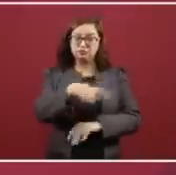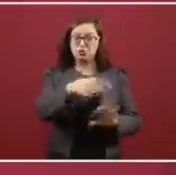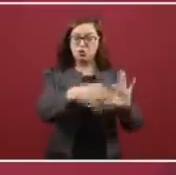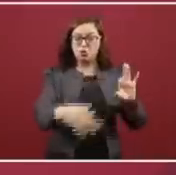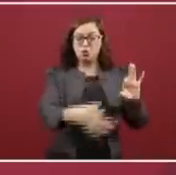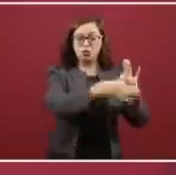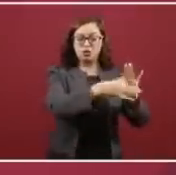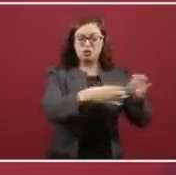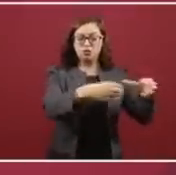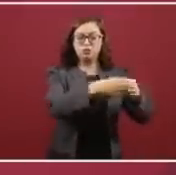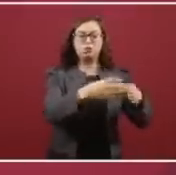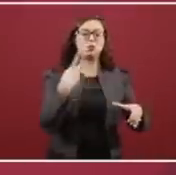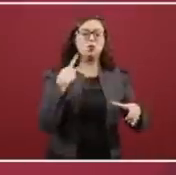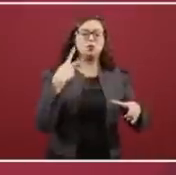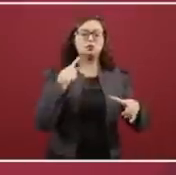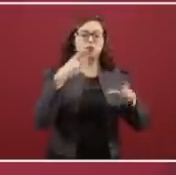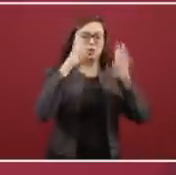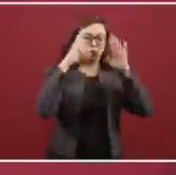conservador